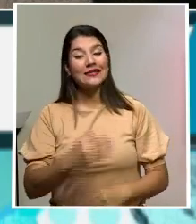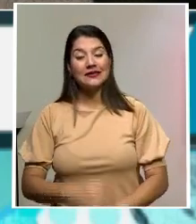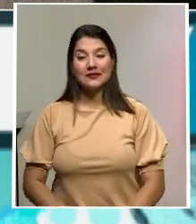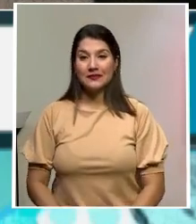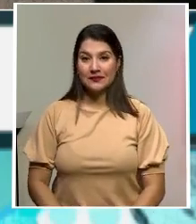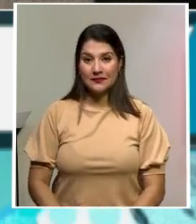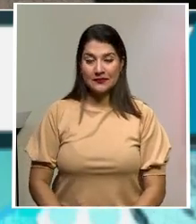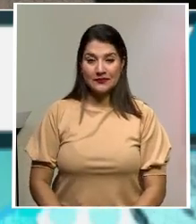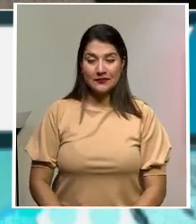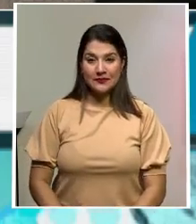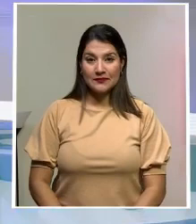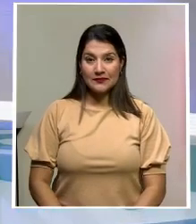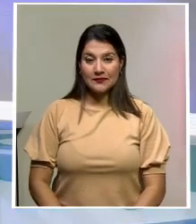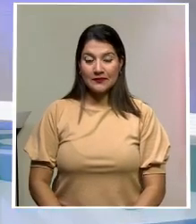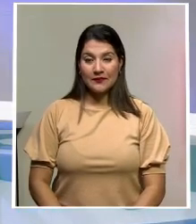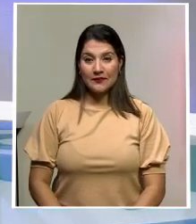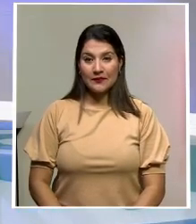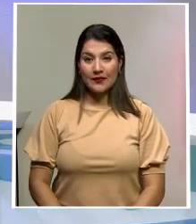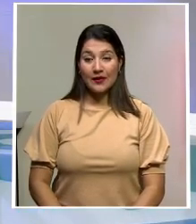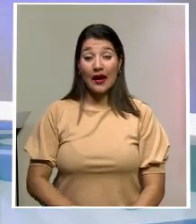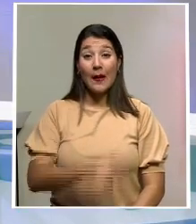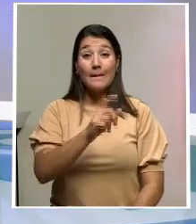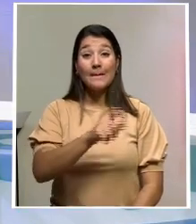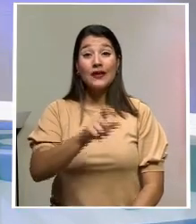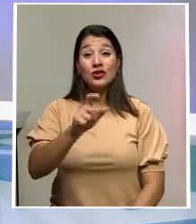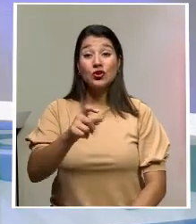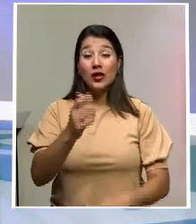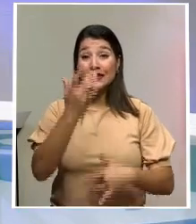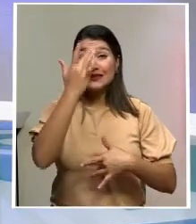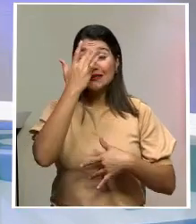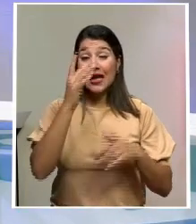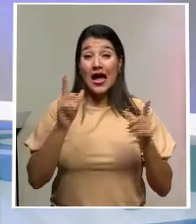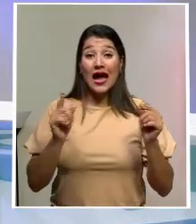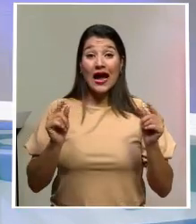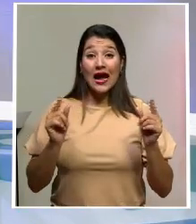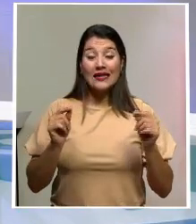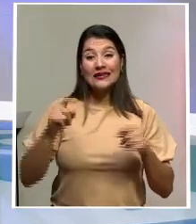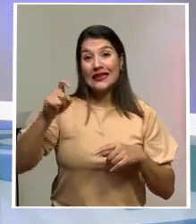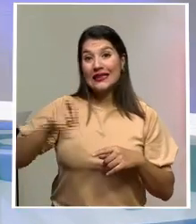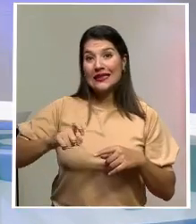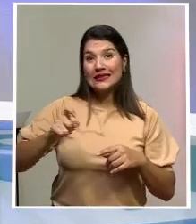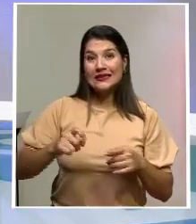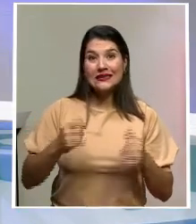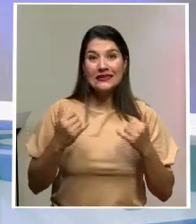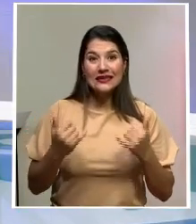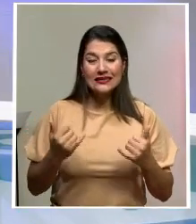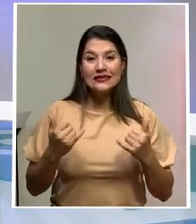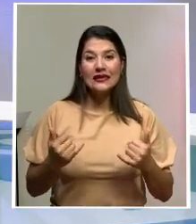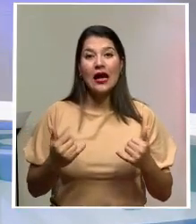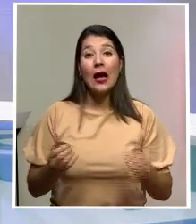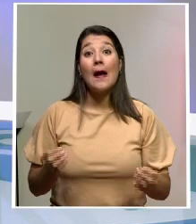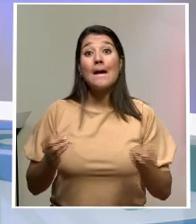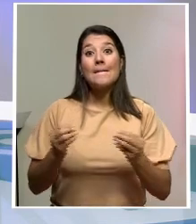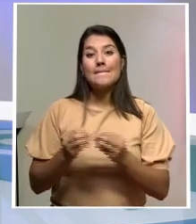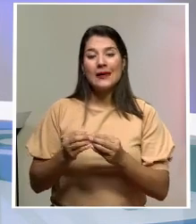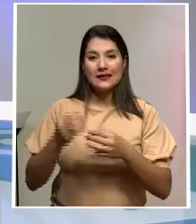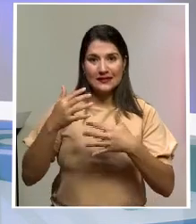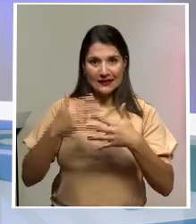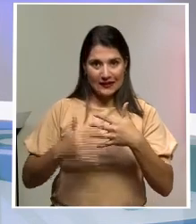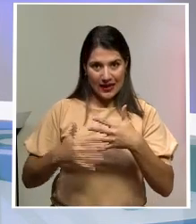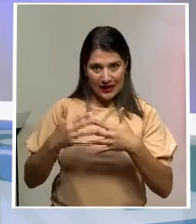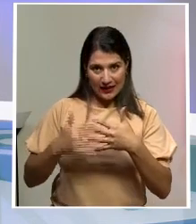Arce. Los pacientes con cáncer necesitan con urgencia más reservas de sangre.